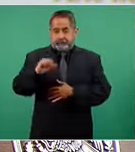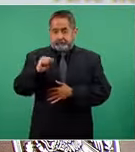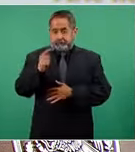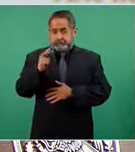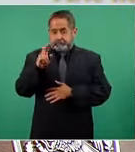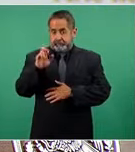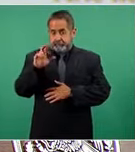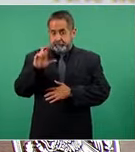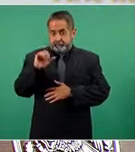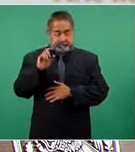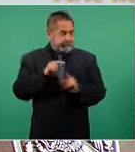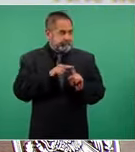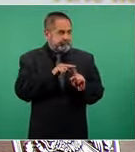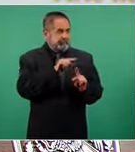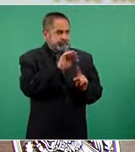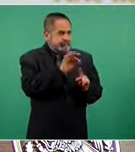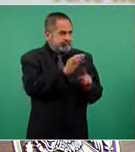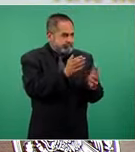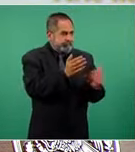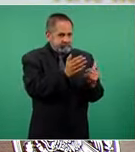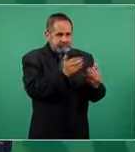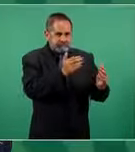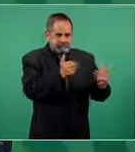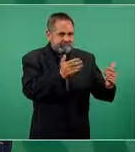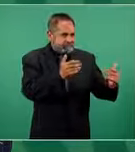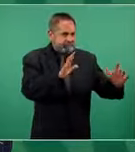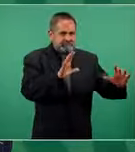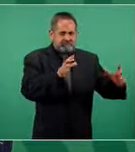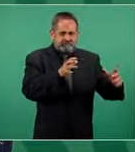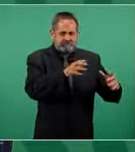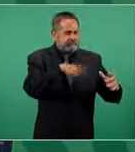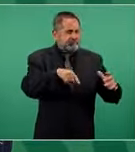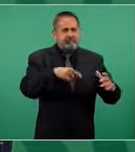a escritores y a periodistas.